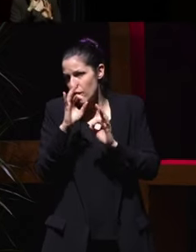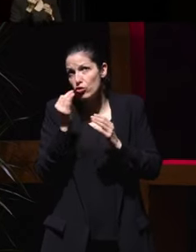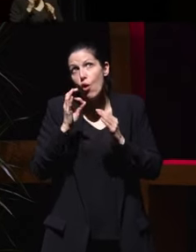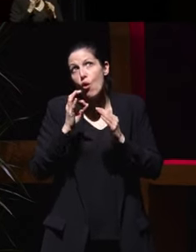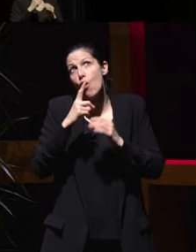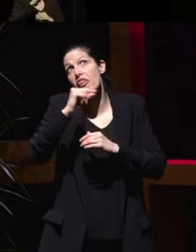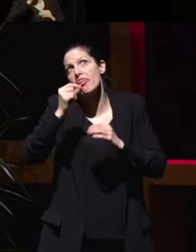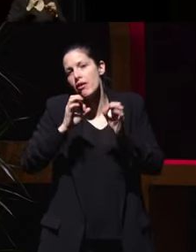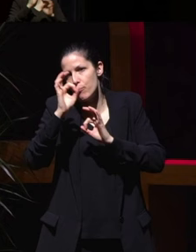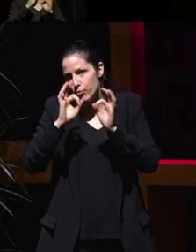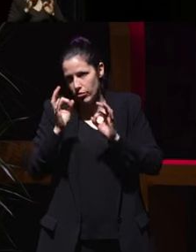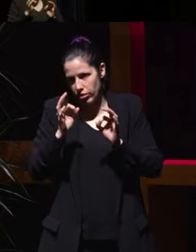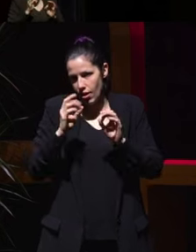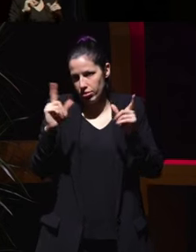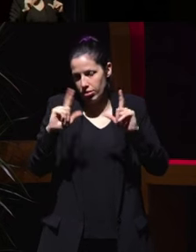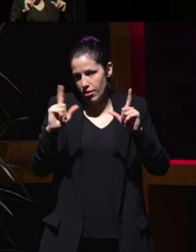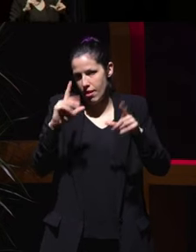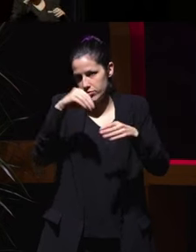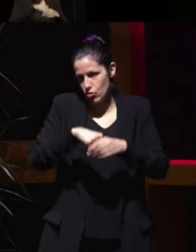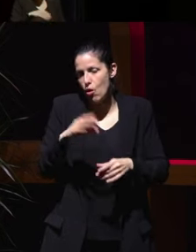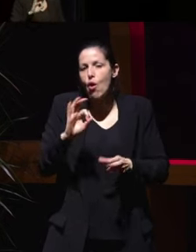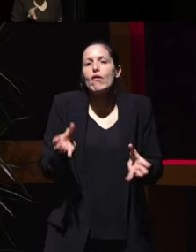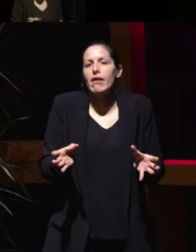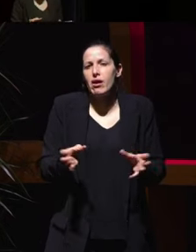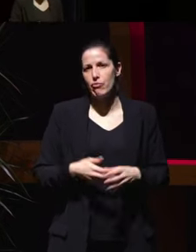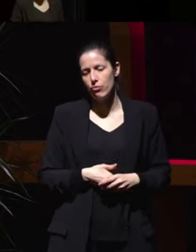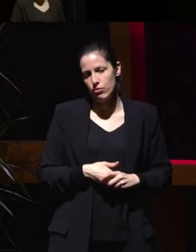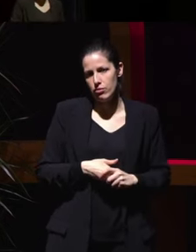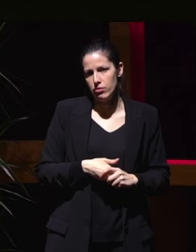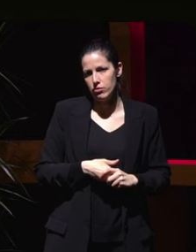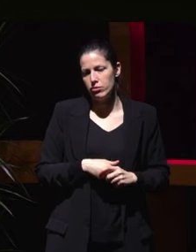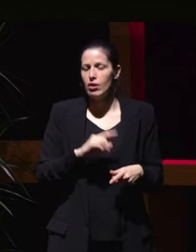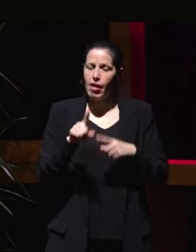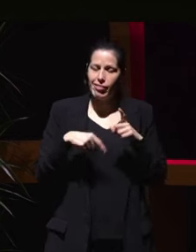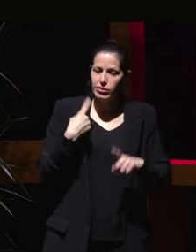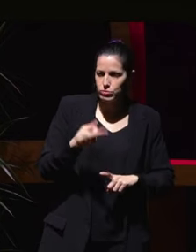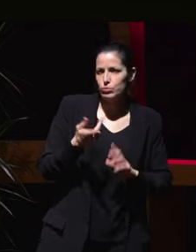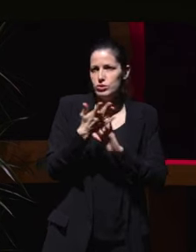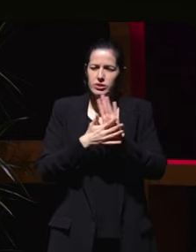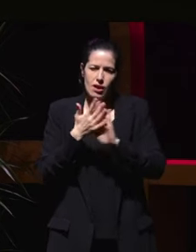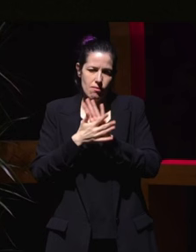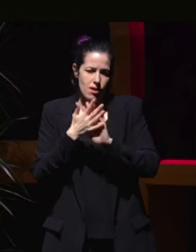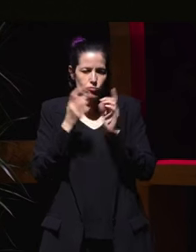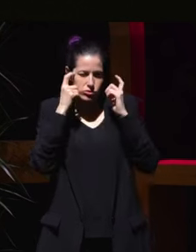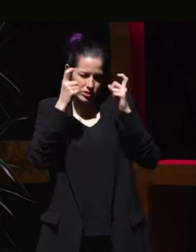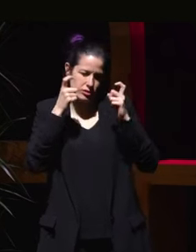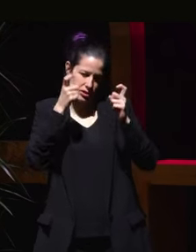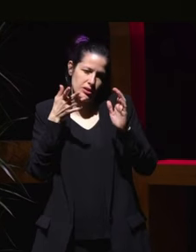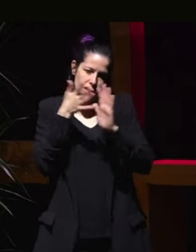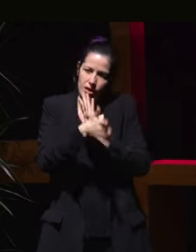o 100% incluso nas televisións e en todas as radios. Despois falaremos, ou intentarei vos explicar, ou